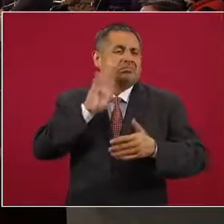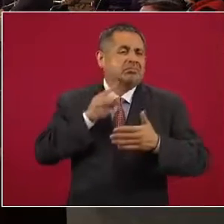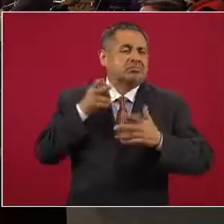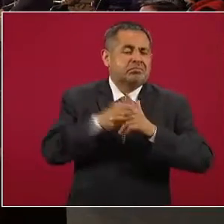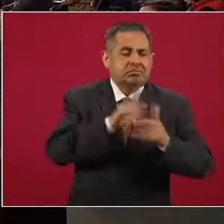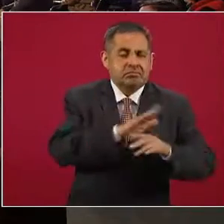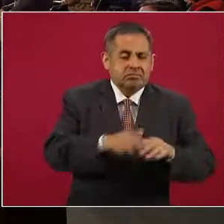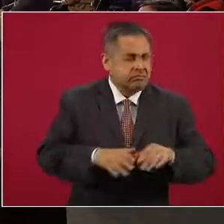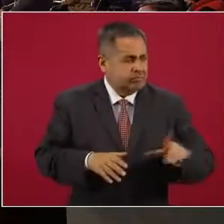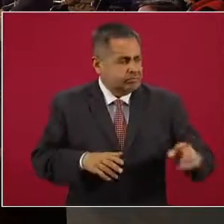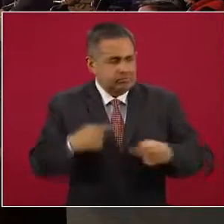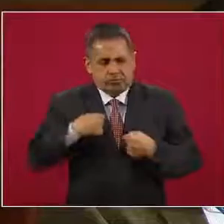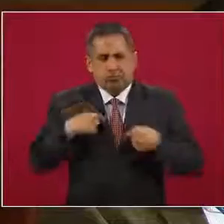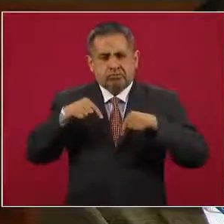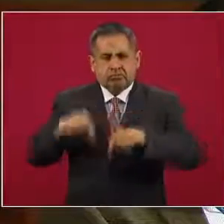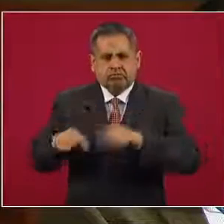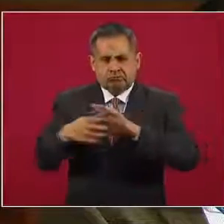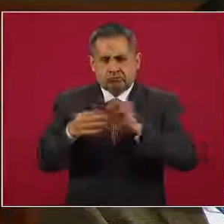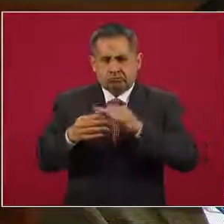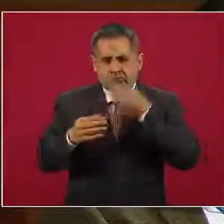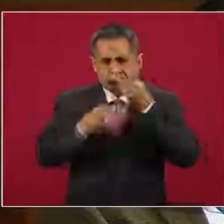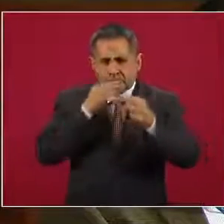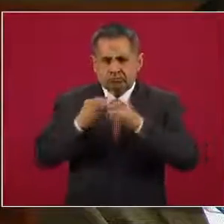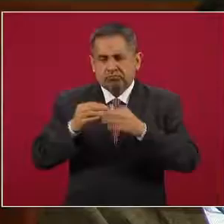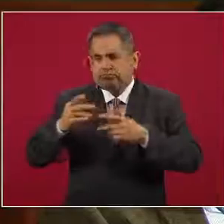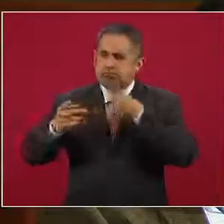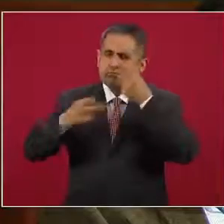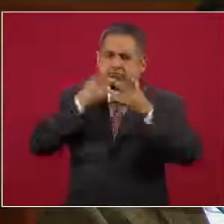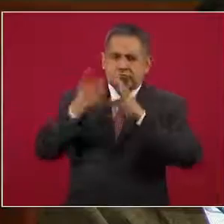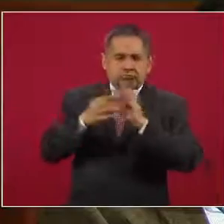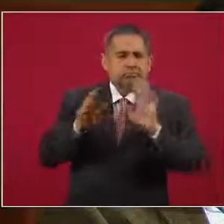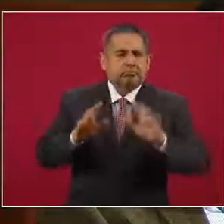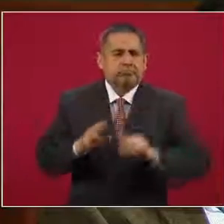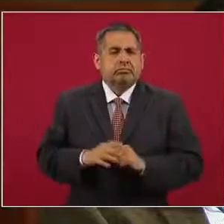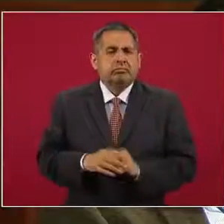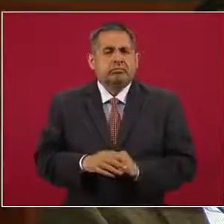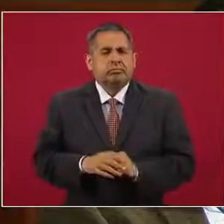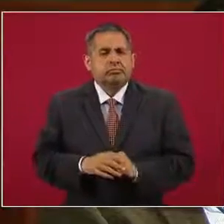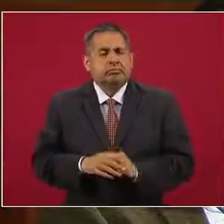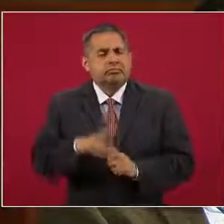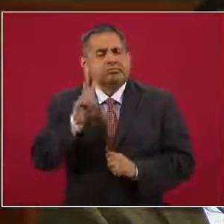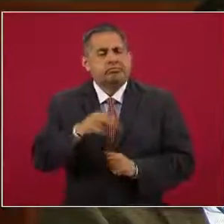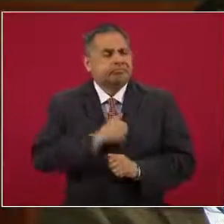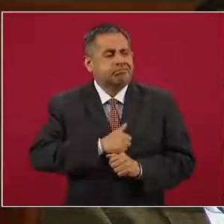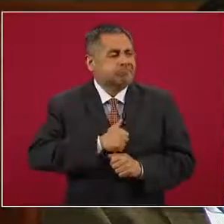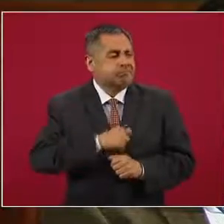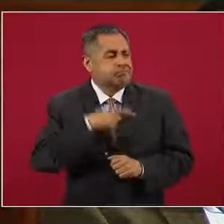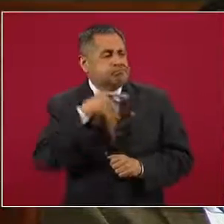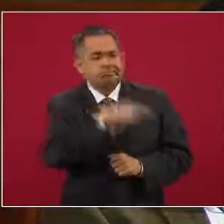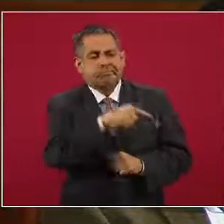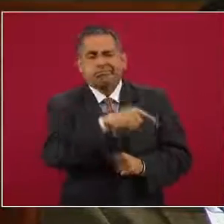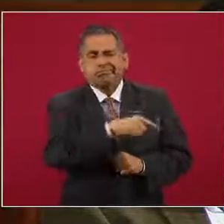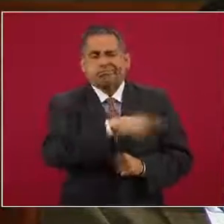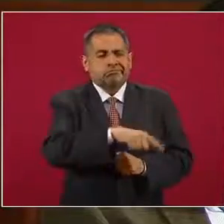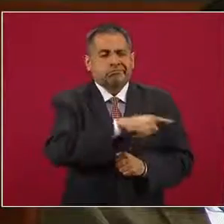su servidor acudió aquí y que yo elevé la voz y todo esto, desgraciadamente se montan en todo esto,